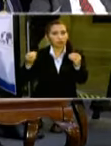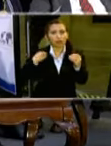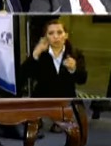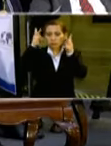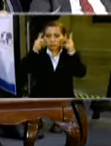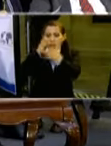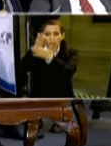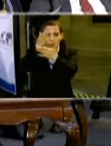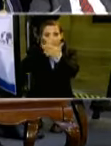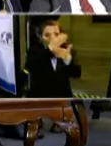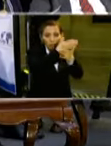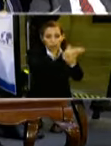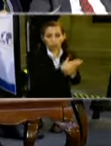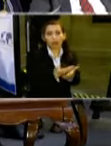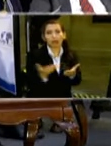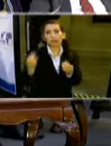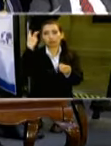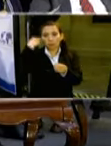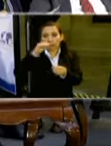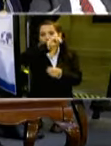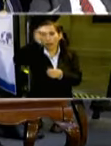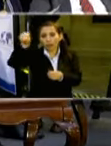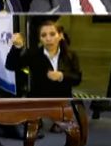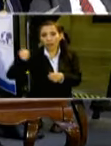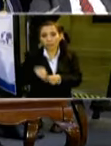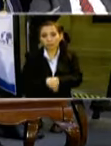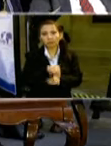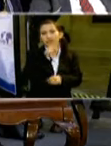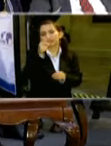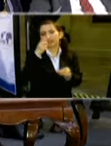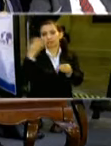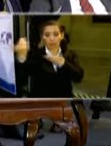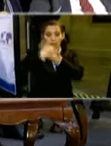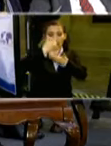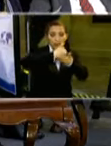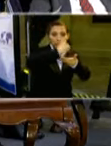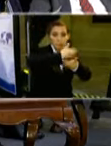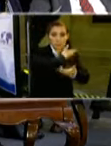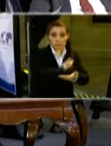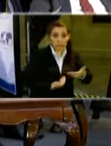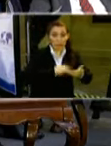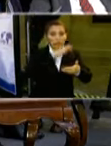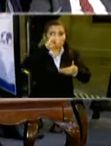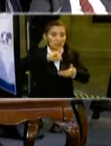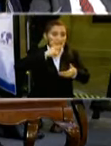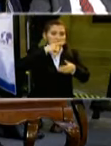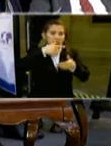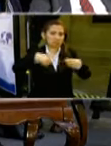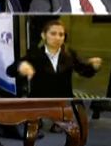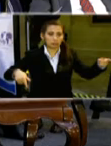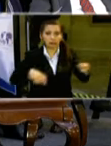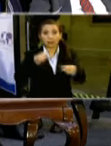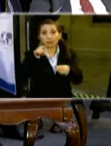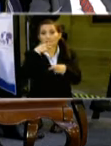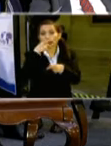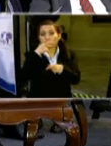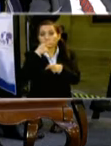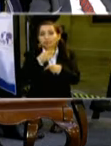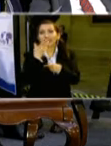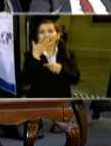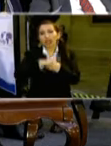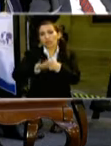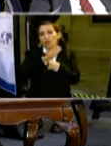visitas, muchos viajes al exterior, muchas visitas de jefes de Estado, en fin, que habla de